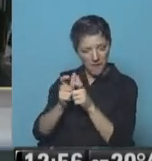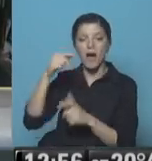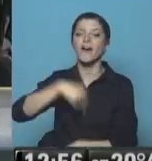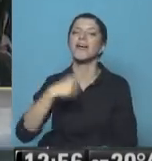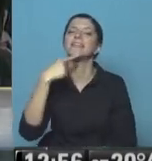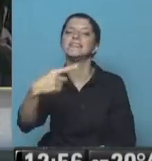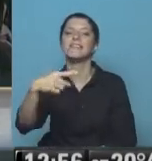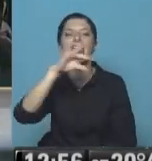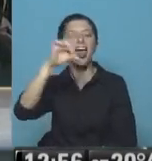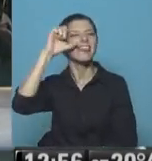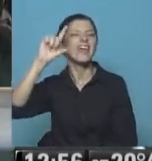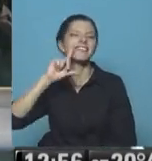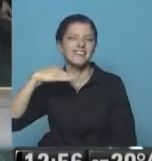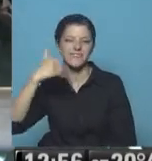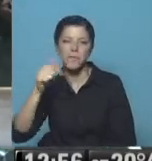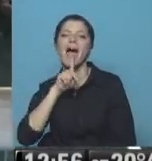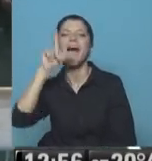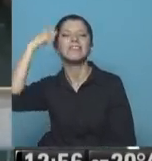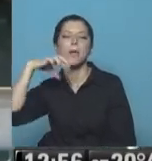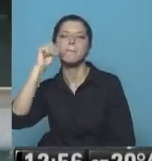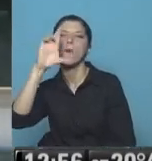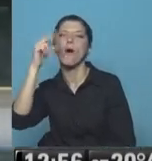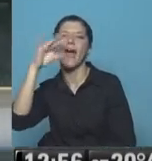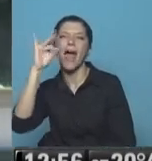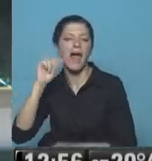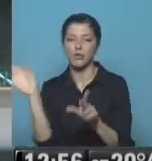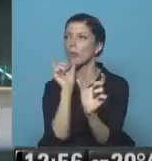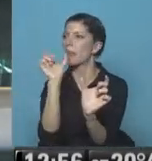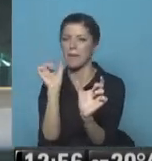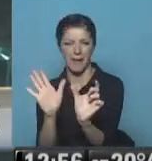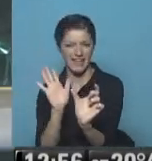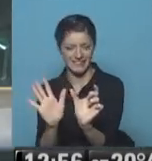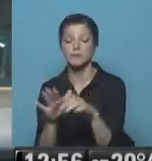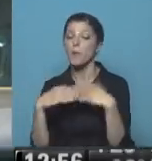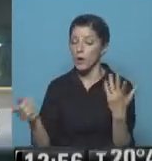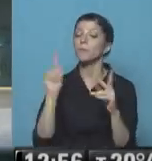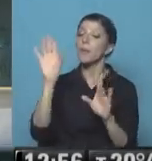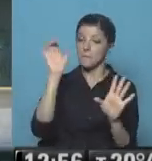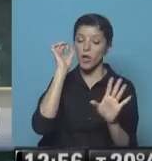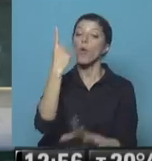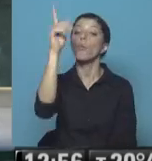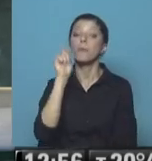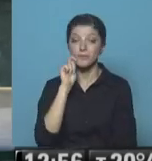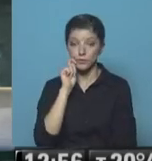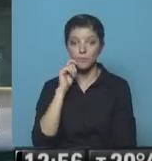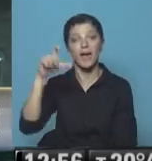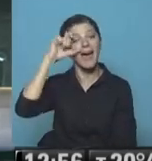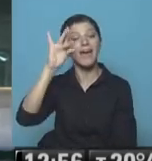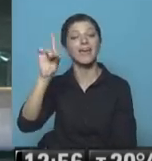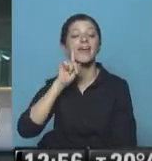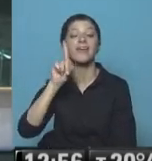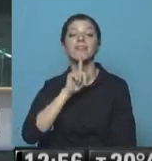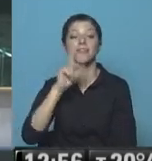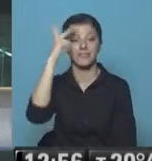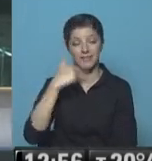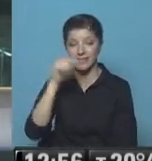décima temporada. Digo que ahora le ponen toda temporada. Bueno, tenemos la incógnita. Nos han invitado. Le queremos mandar un saludo a Edith Margulis, que nos